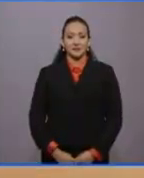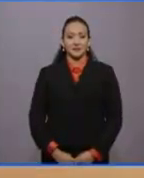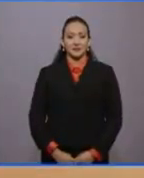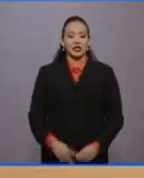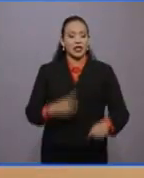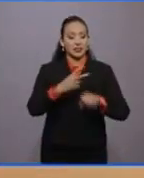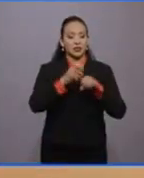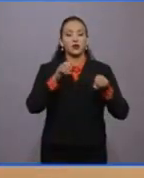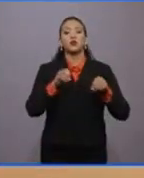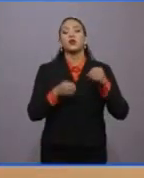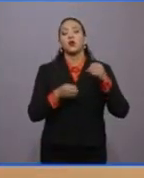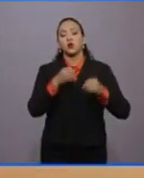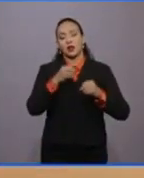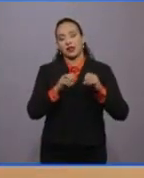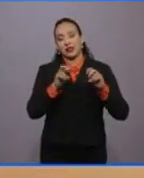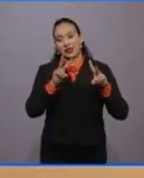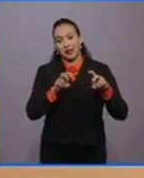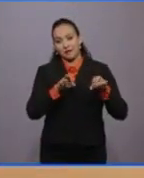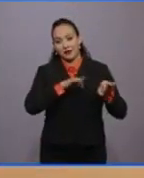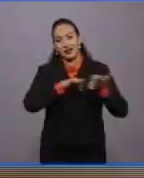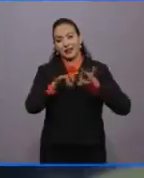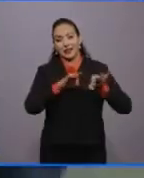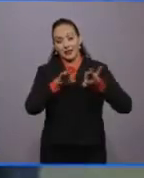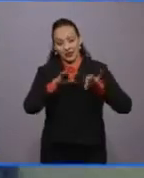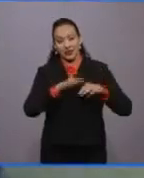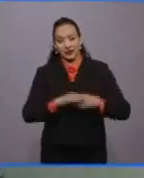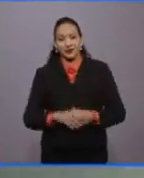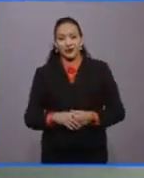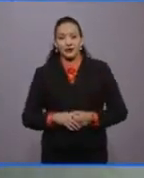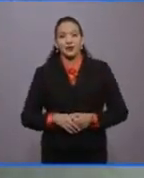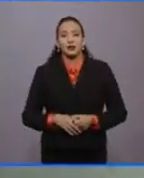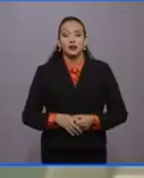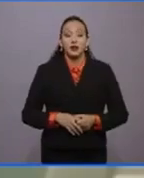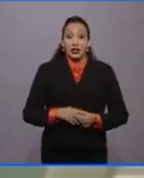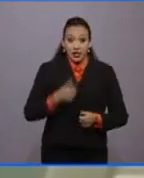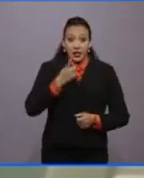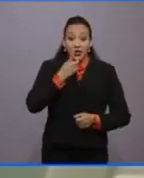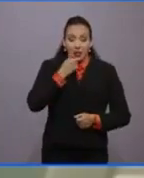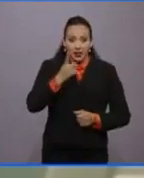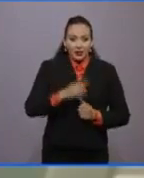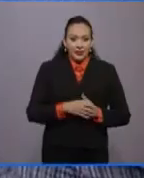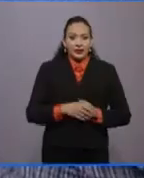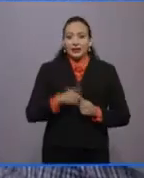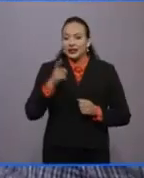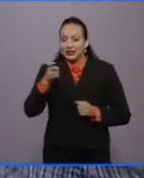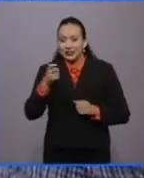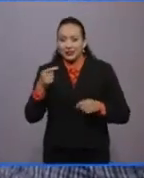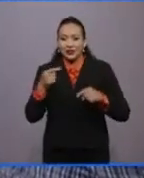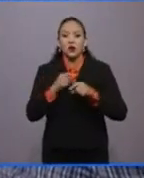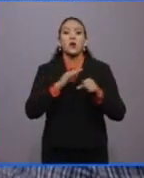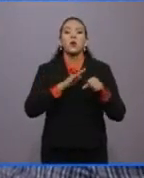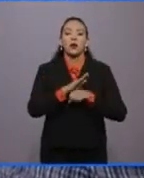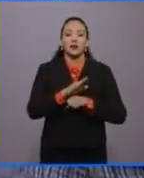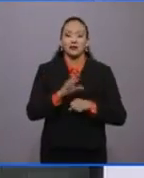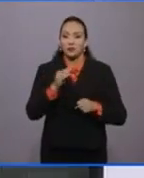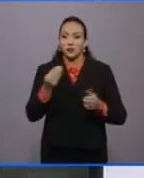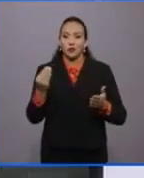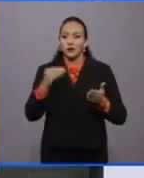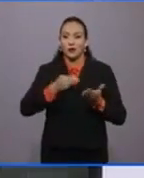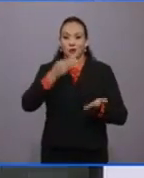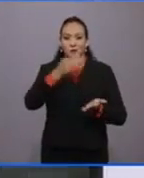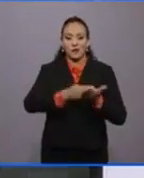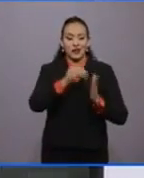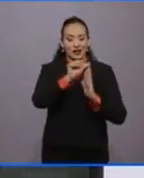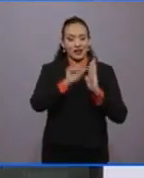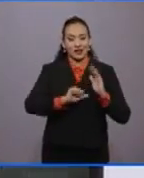El segundo tribunal colegiado en materia de trabajo del Séptimo Circuito estableció que resulta improcedente imponer la multa prevista